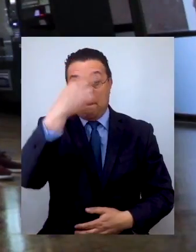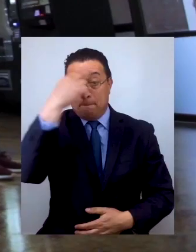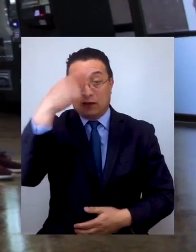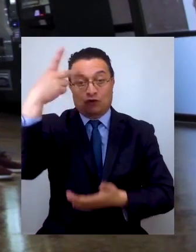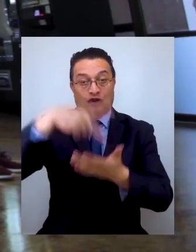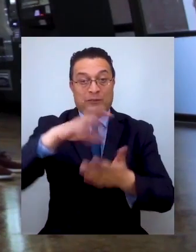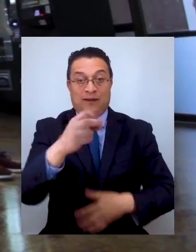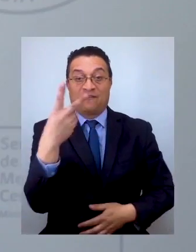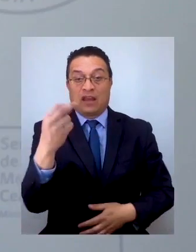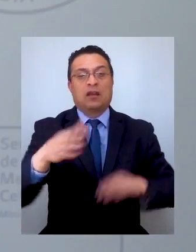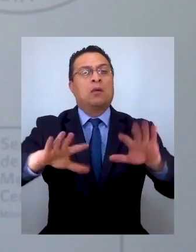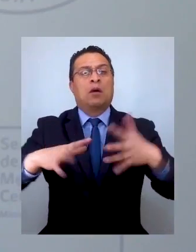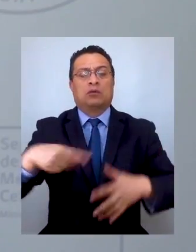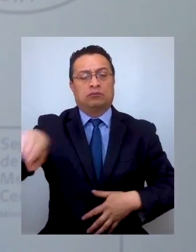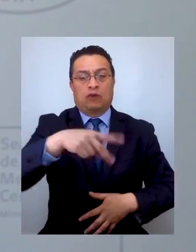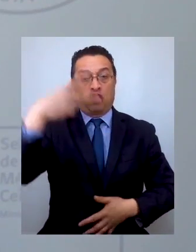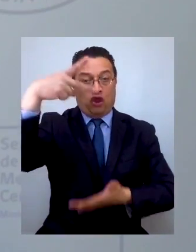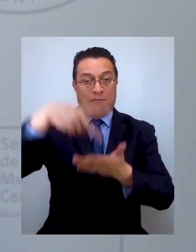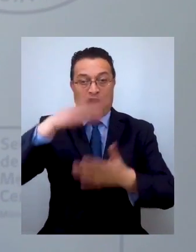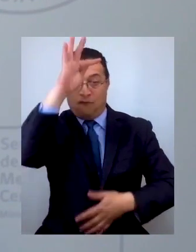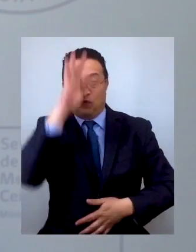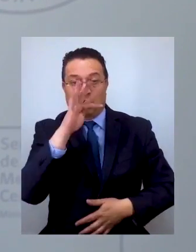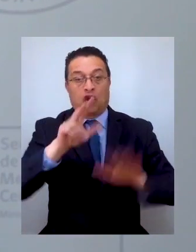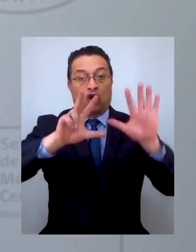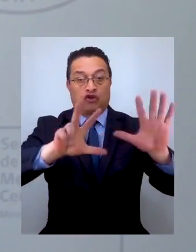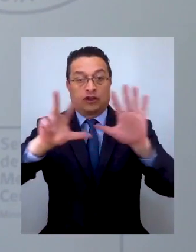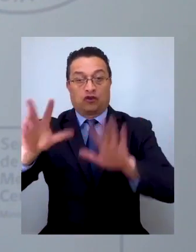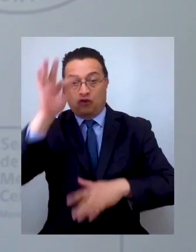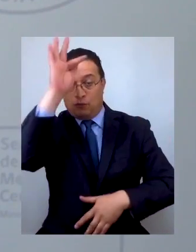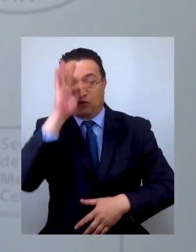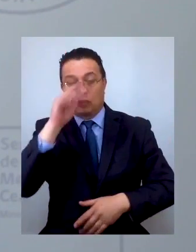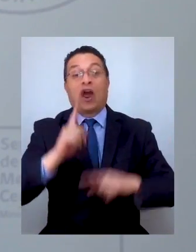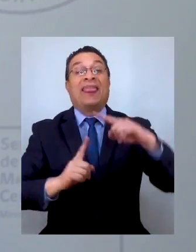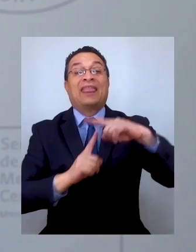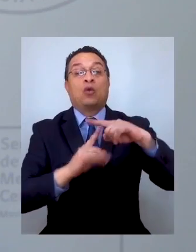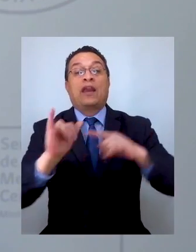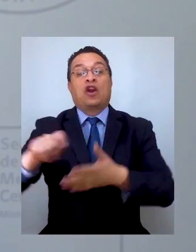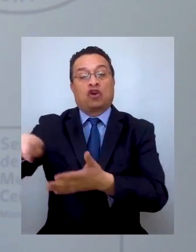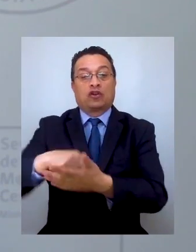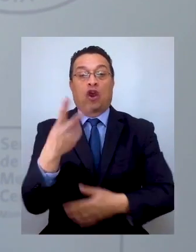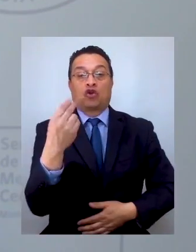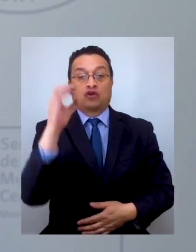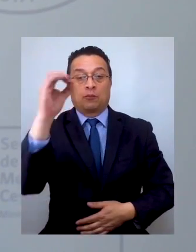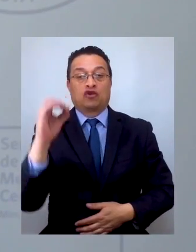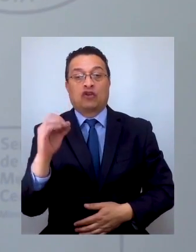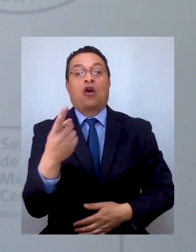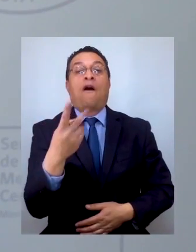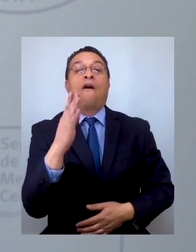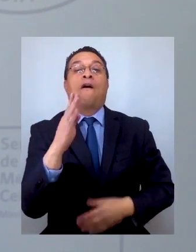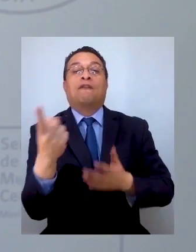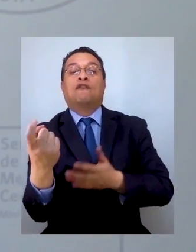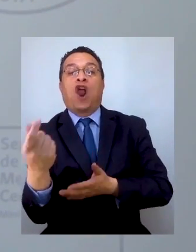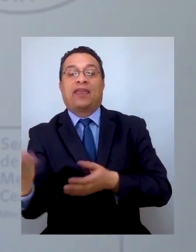En marzo del 2020 éramos cerca de 2.000 funcionarios, 88% de funcionarios titulares y contrata y 12% de